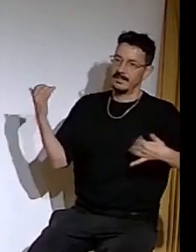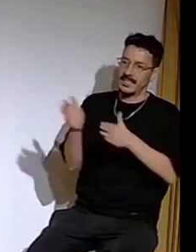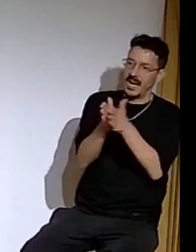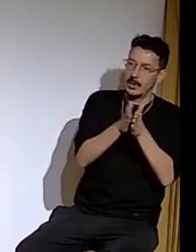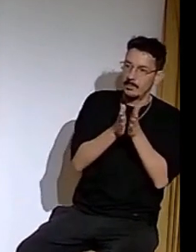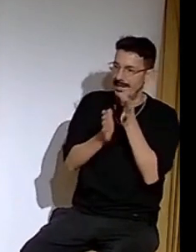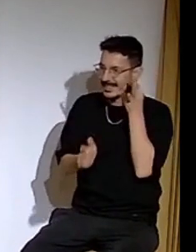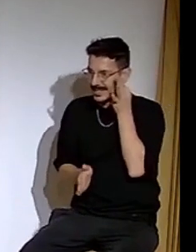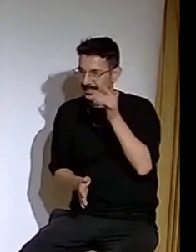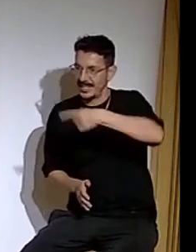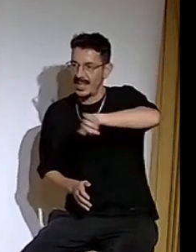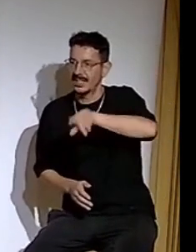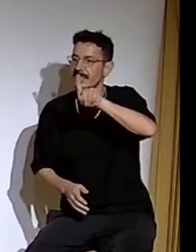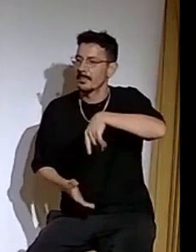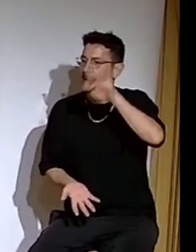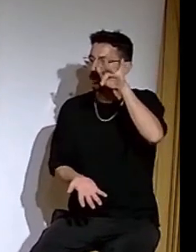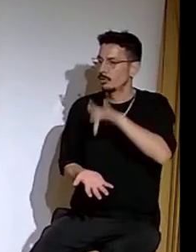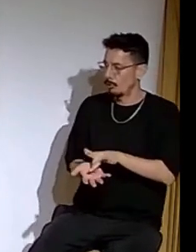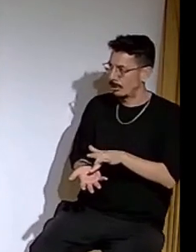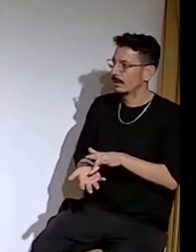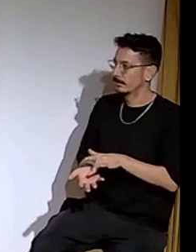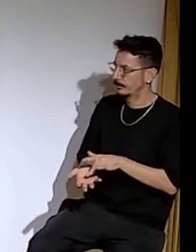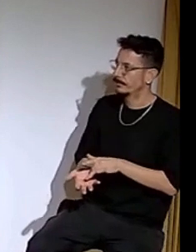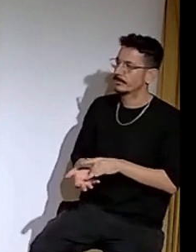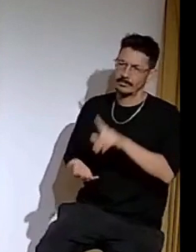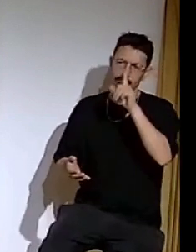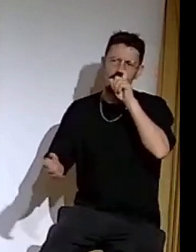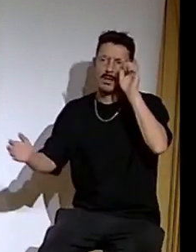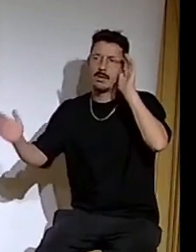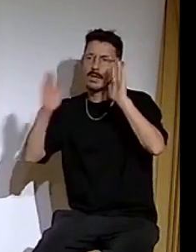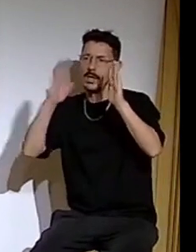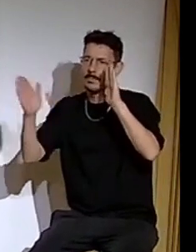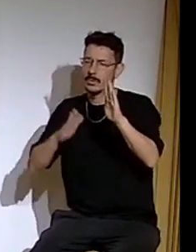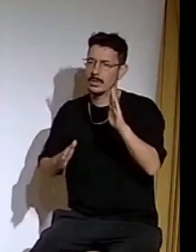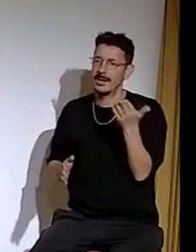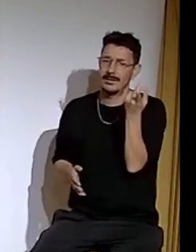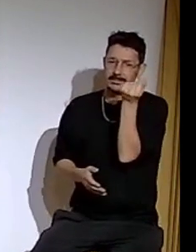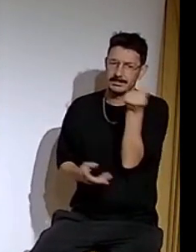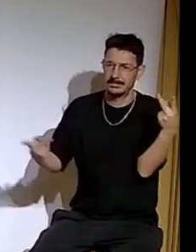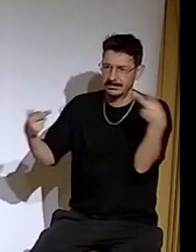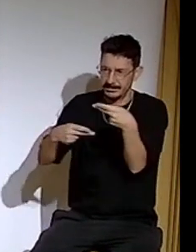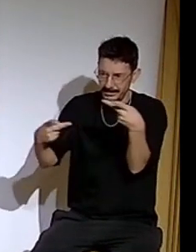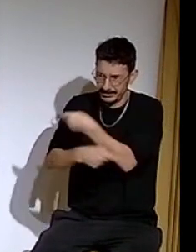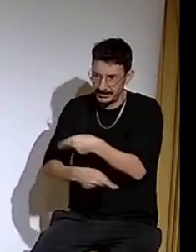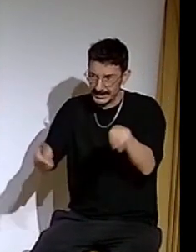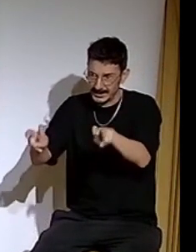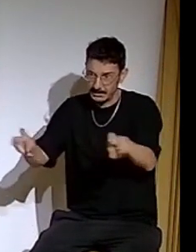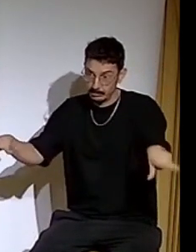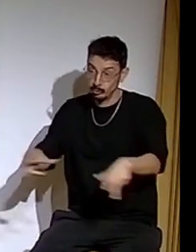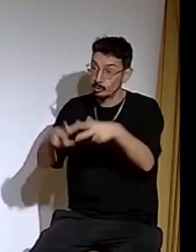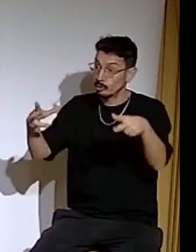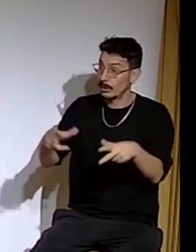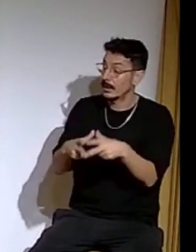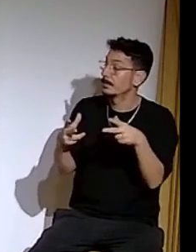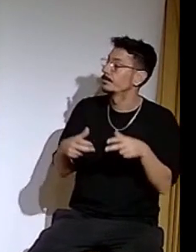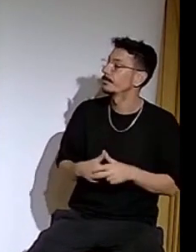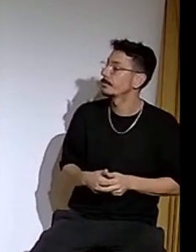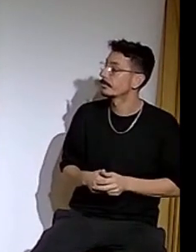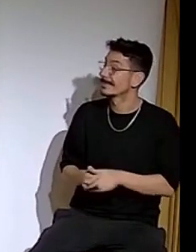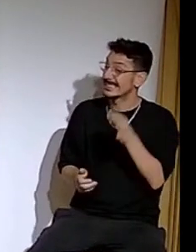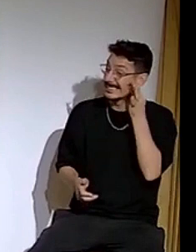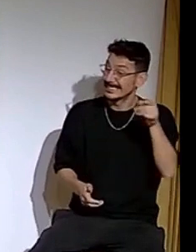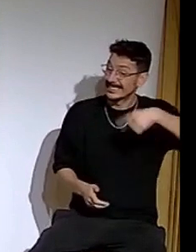como ya he dicho que fueron años de recortes sociales y ellas